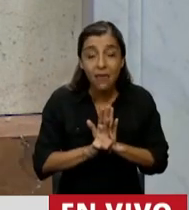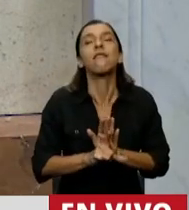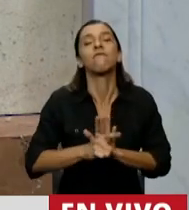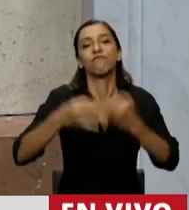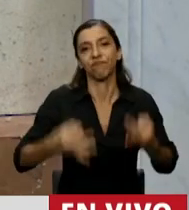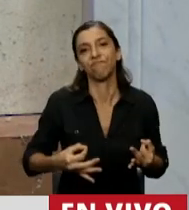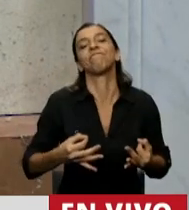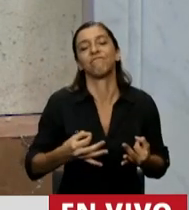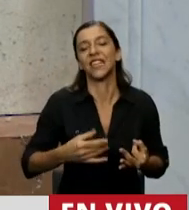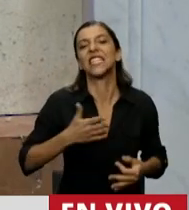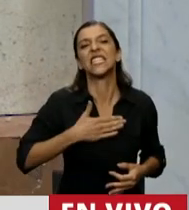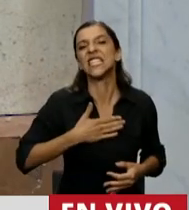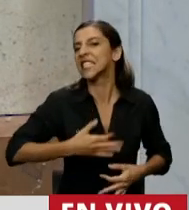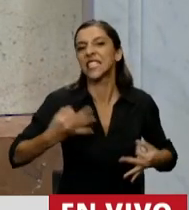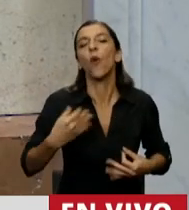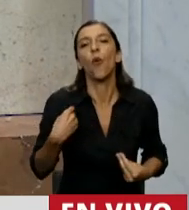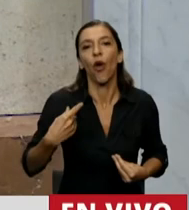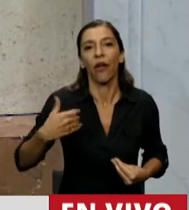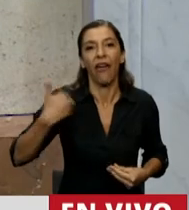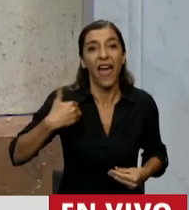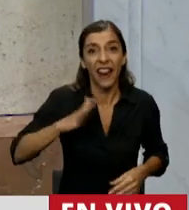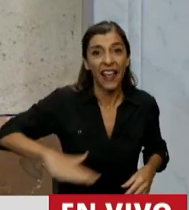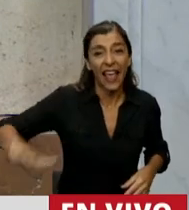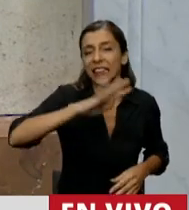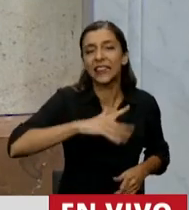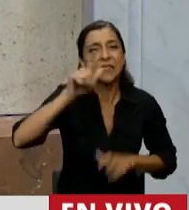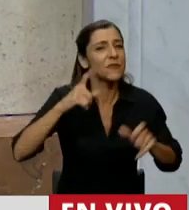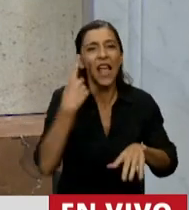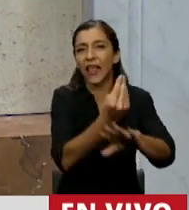los argentinos y las argentinas vamos a contar con una